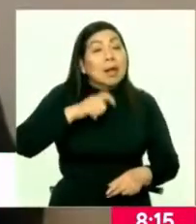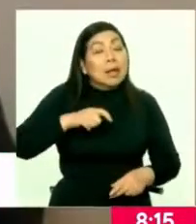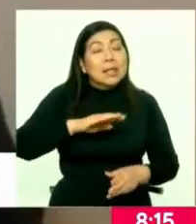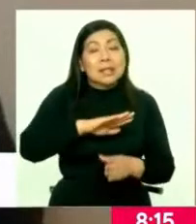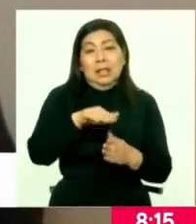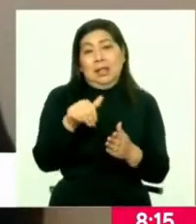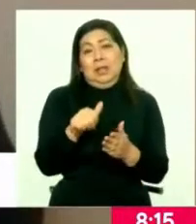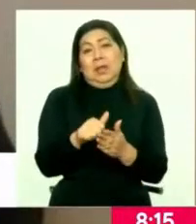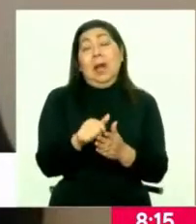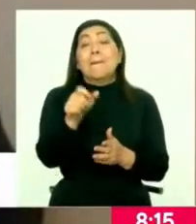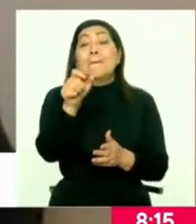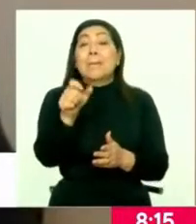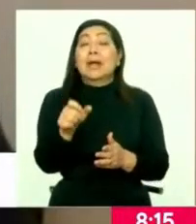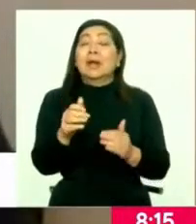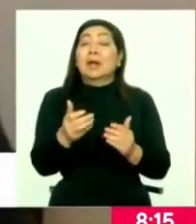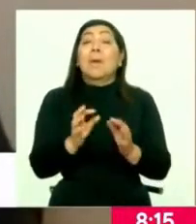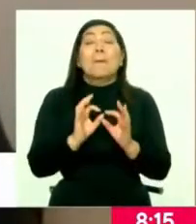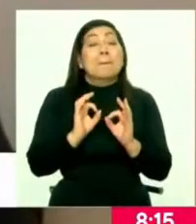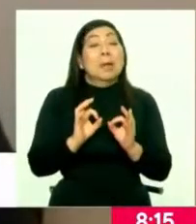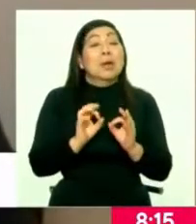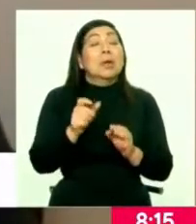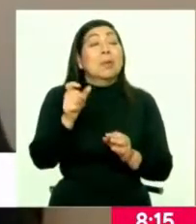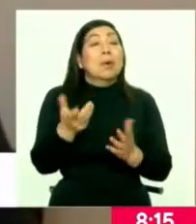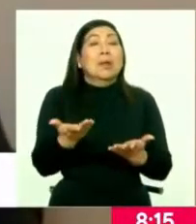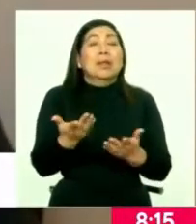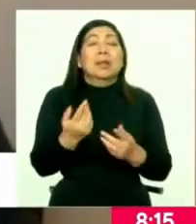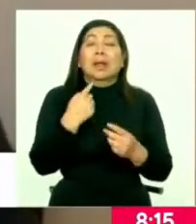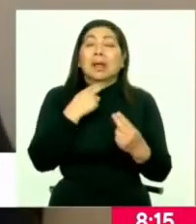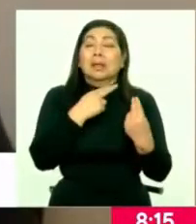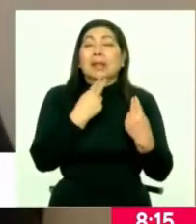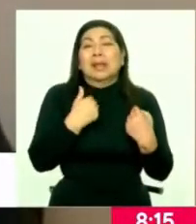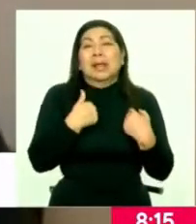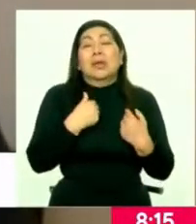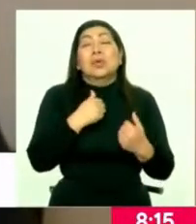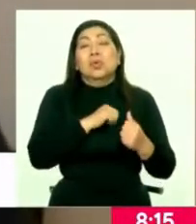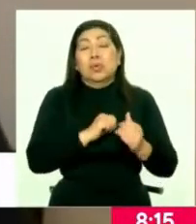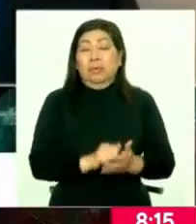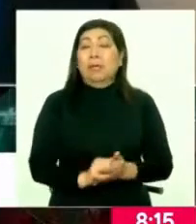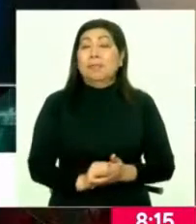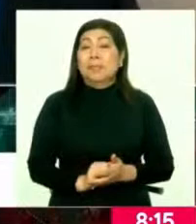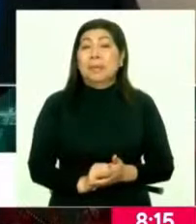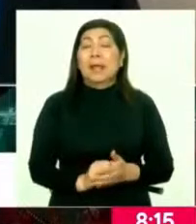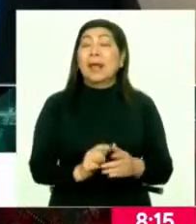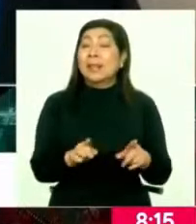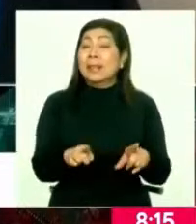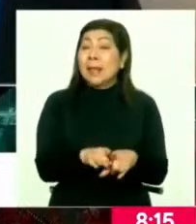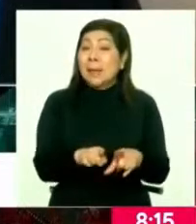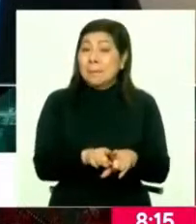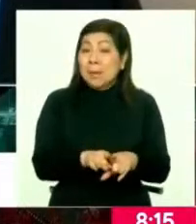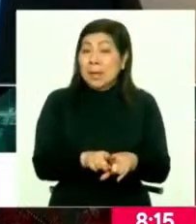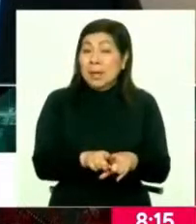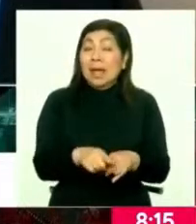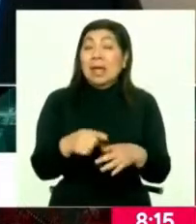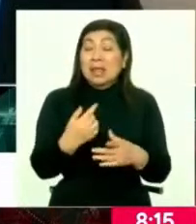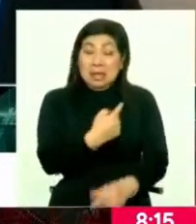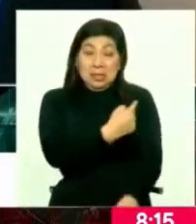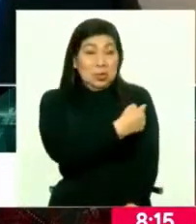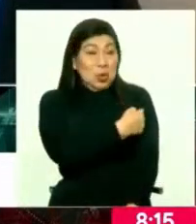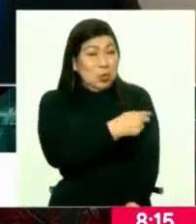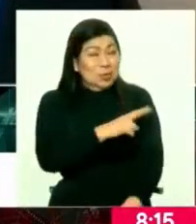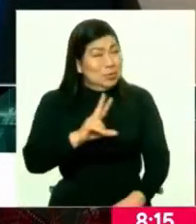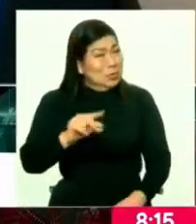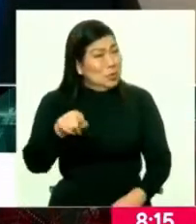sobre todo si son personas de riesgo, personas inmunocomprometidas. Ahora, y había que entender también que el hecho de que estén vacunados